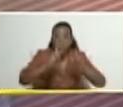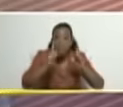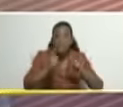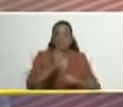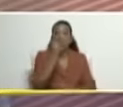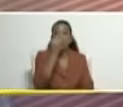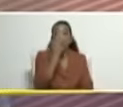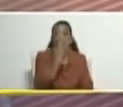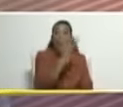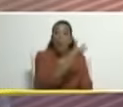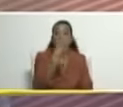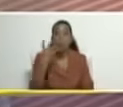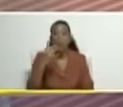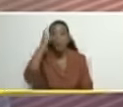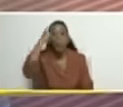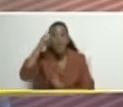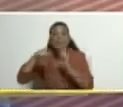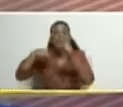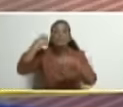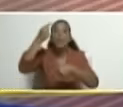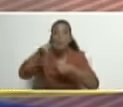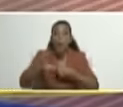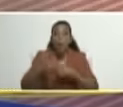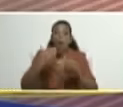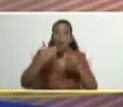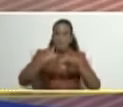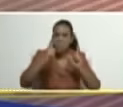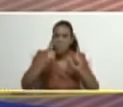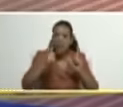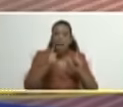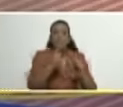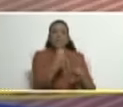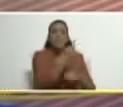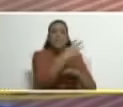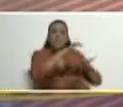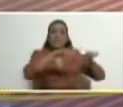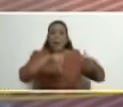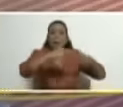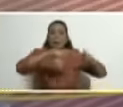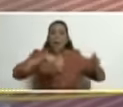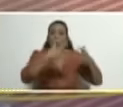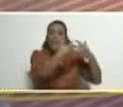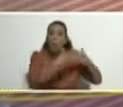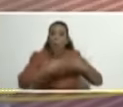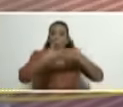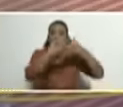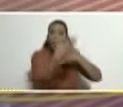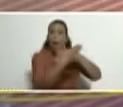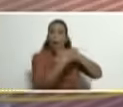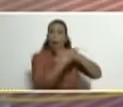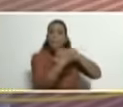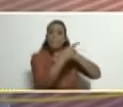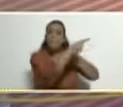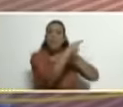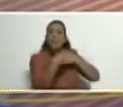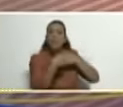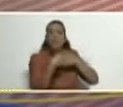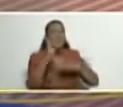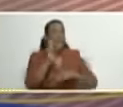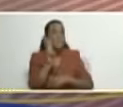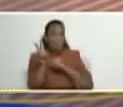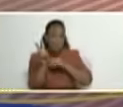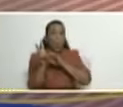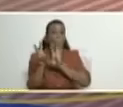Y un día después de que sacan la licencia 44, declara el secretario de Estado que si